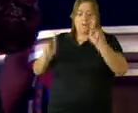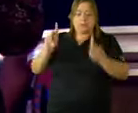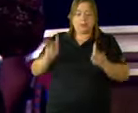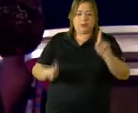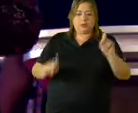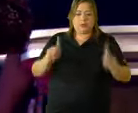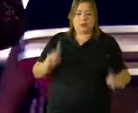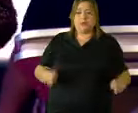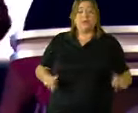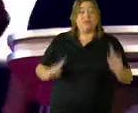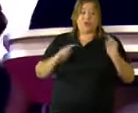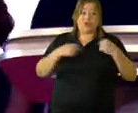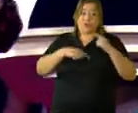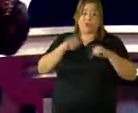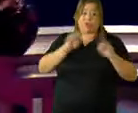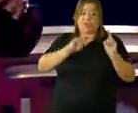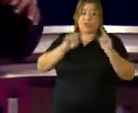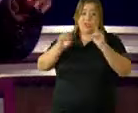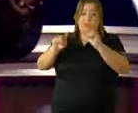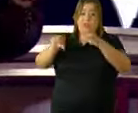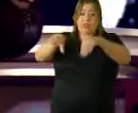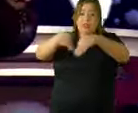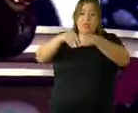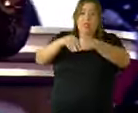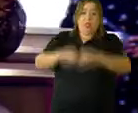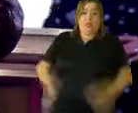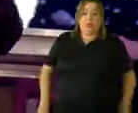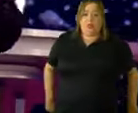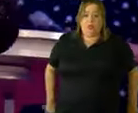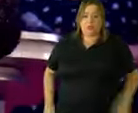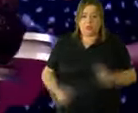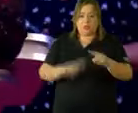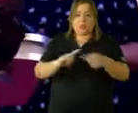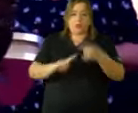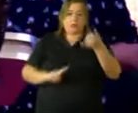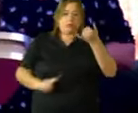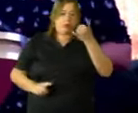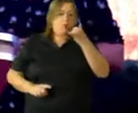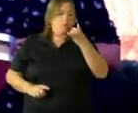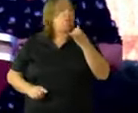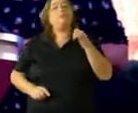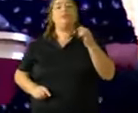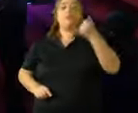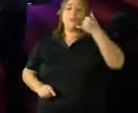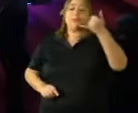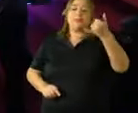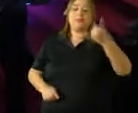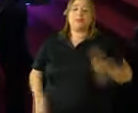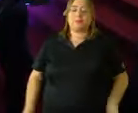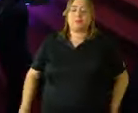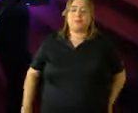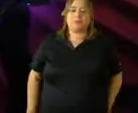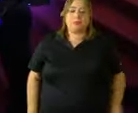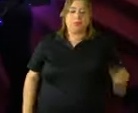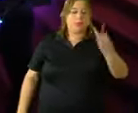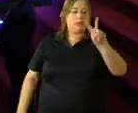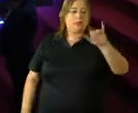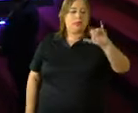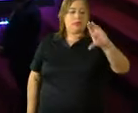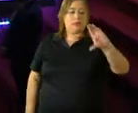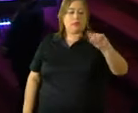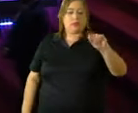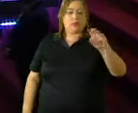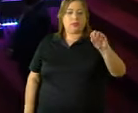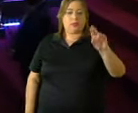pude estar en las bodas porque llegué. Pero ayer cuando hablé con uno de ellos, Víctor Montes, que lo casó